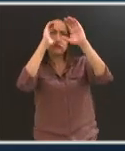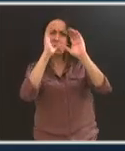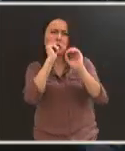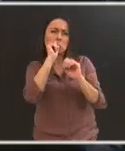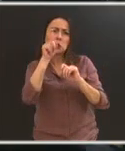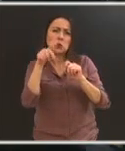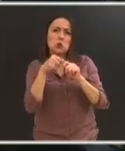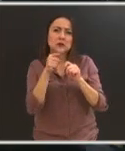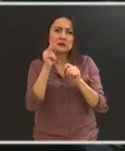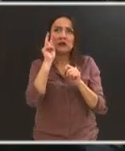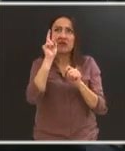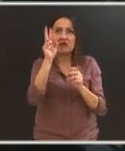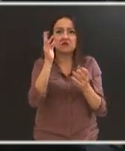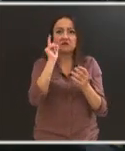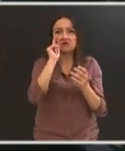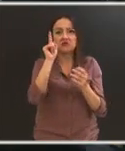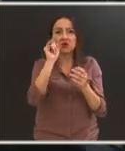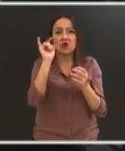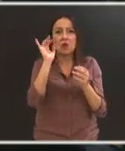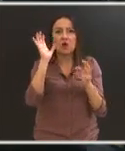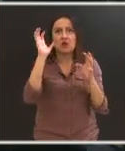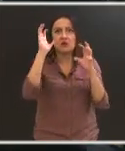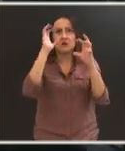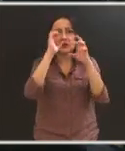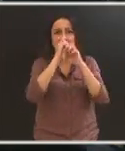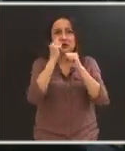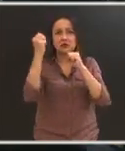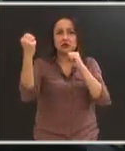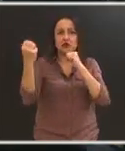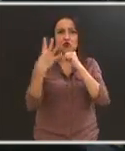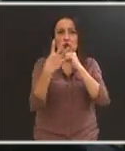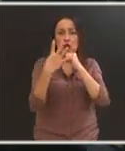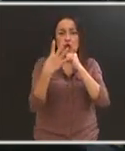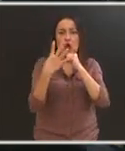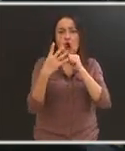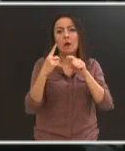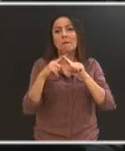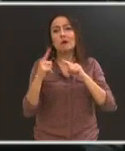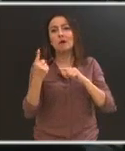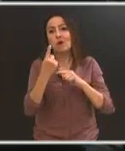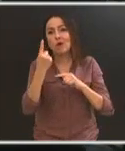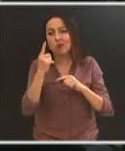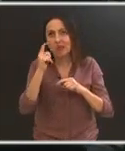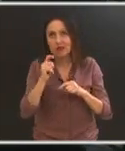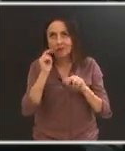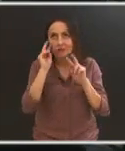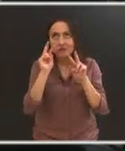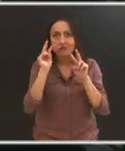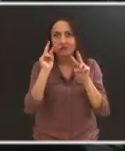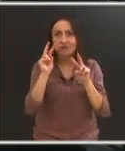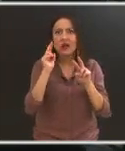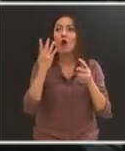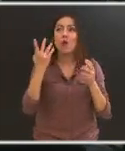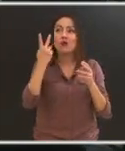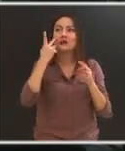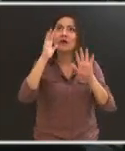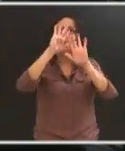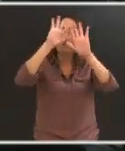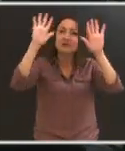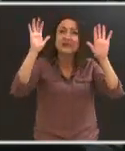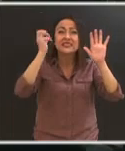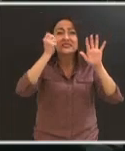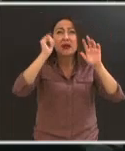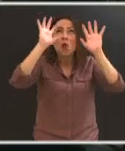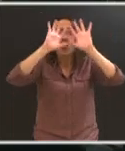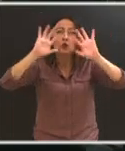nuestro satélite lo que se ve, la luna, un cuerpo opaco que refleja la luz del sol. Lo único que habrá que estar pendiente es de las condiciones climáticas, porque si está